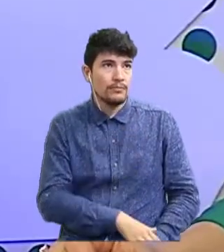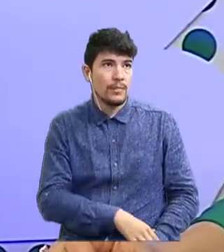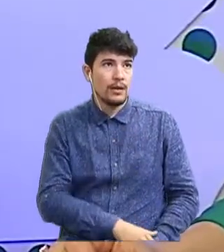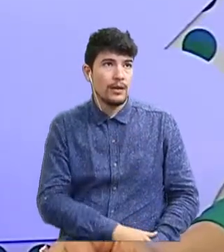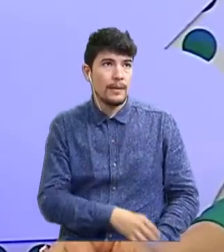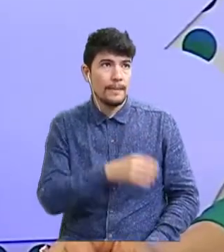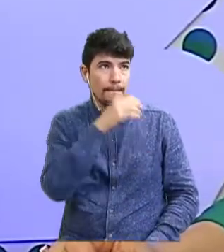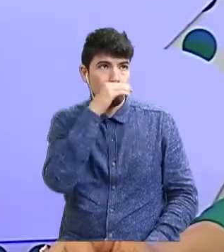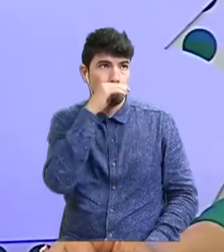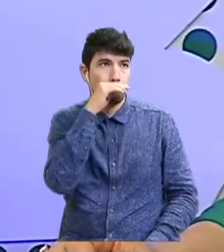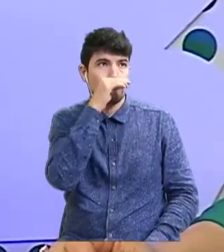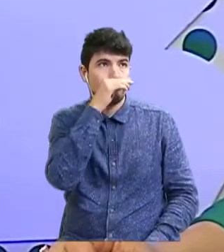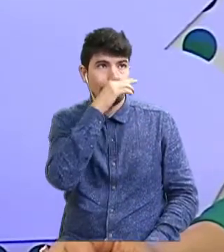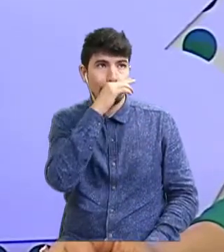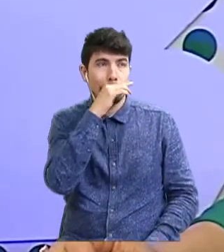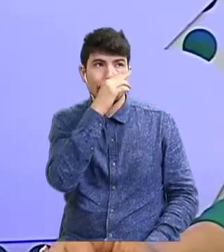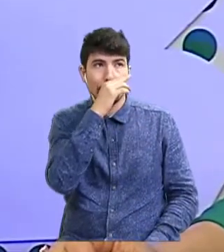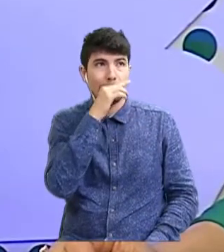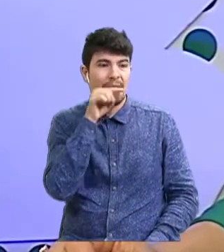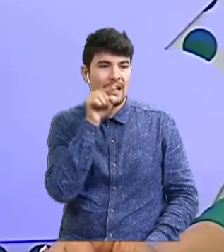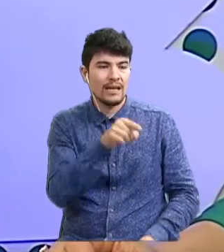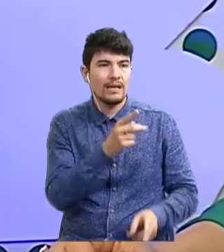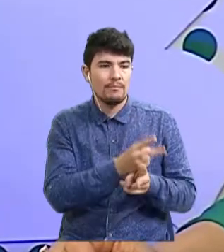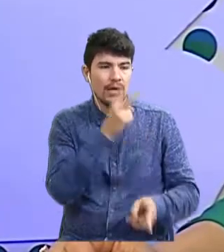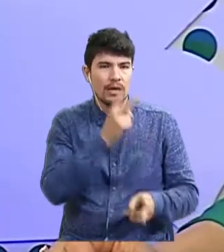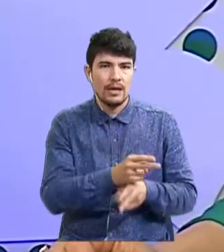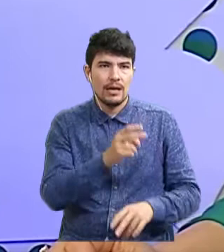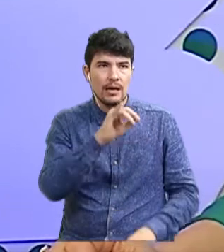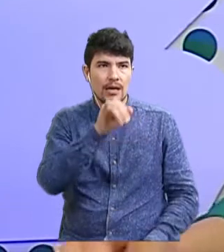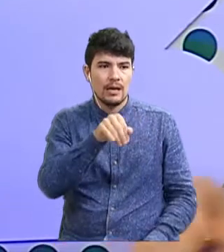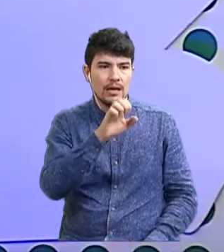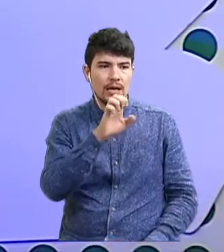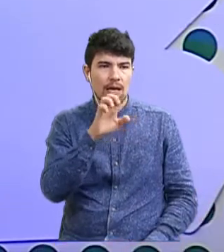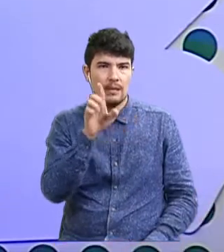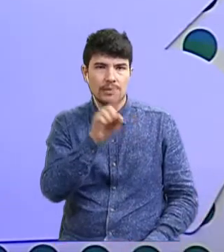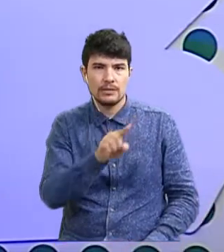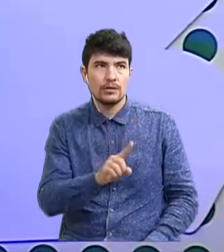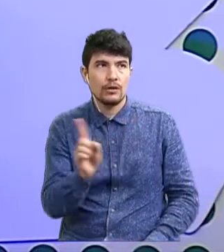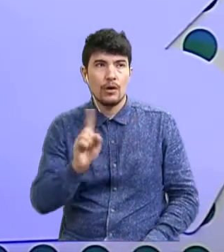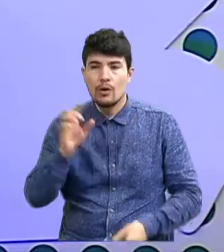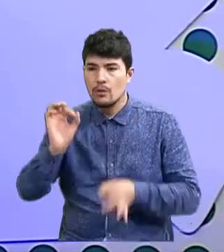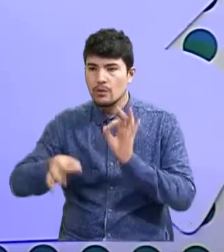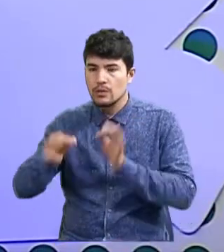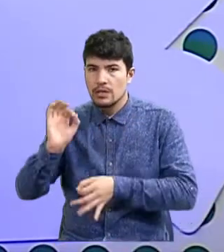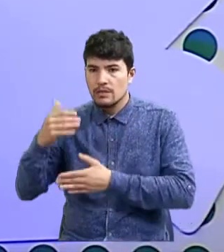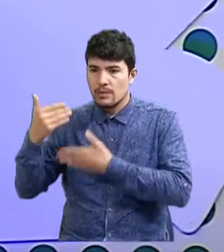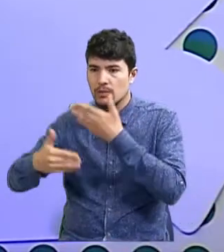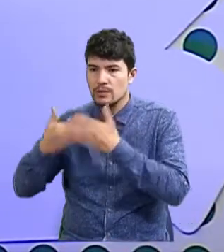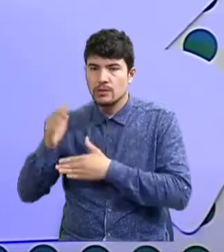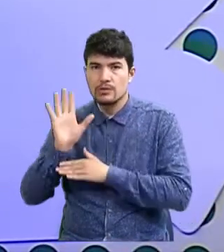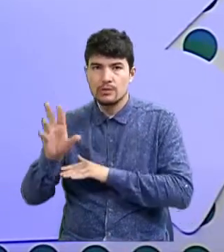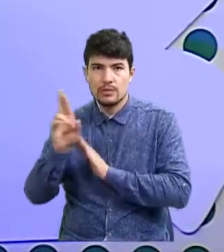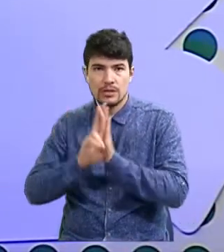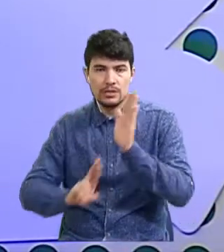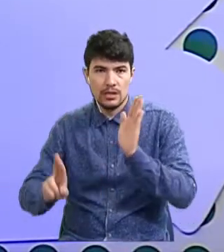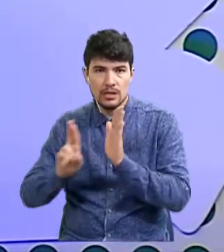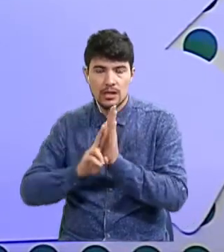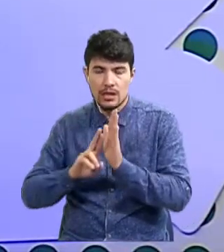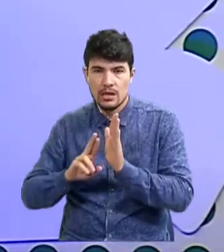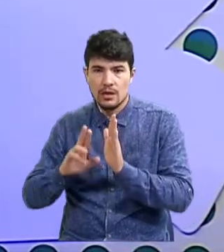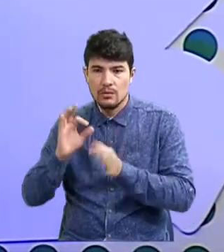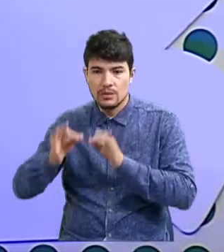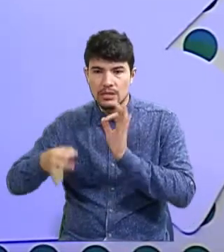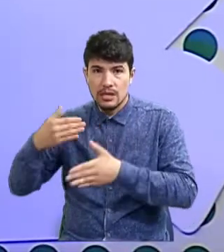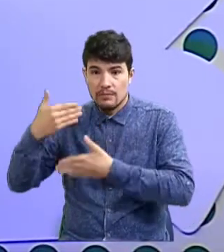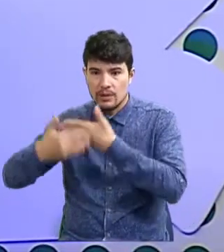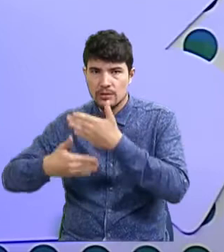pone en peligro lo de la JEP, porque es que, a ver, la justicia transicional es una justicia restaurativa. Todas las justicias, cuando